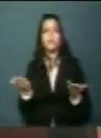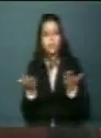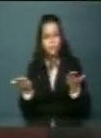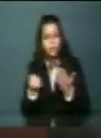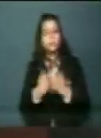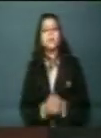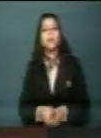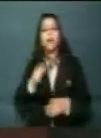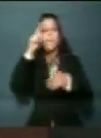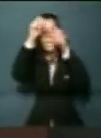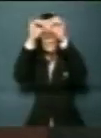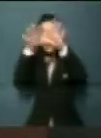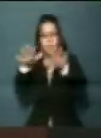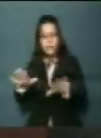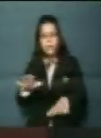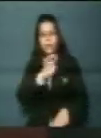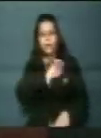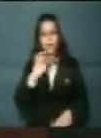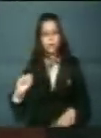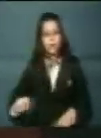Dios bendiga a El Salvador.